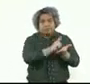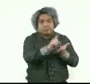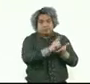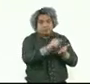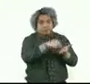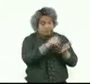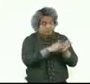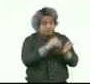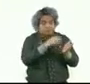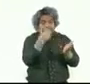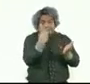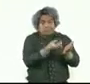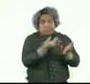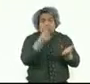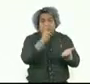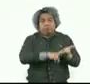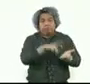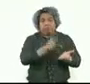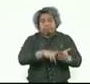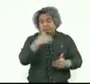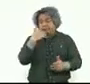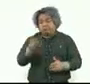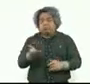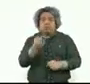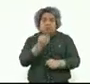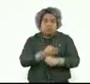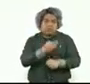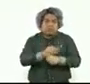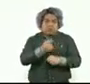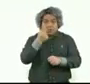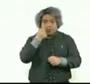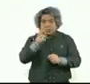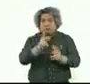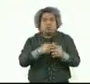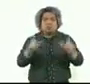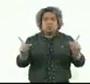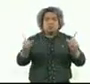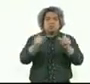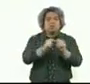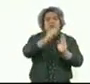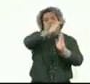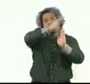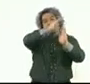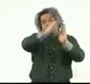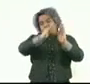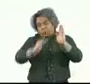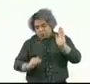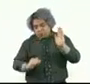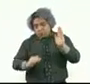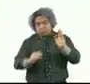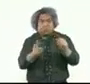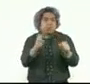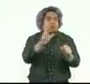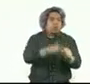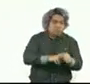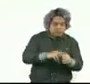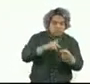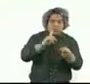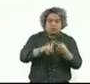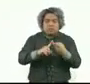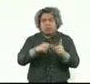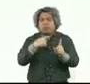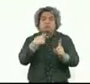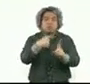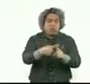sintetizar, afortunadamente estamos viendo tendencias de crecimiento, no solo en casos, también en ingresos, en ocupación, y